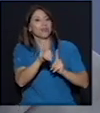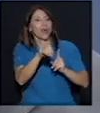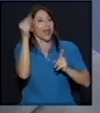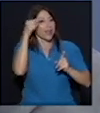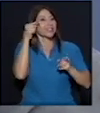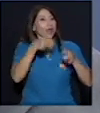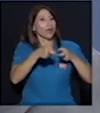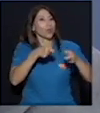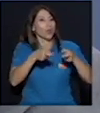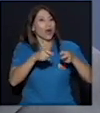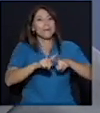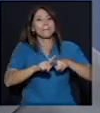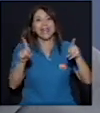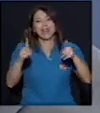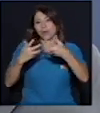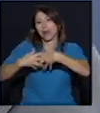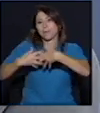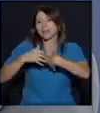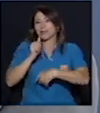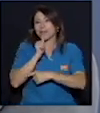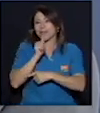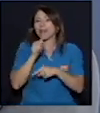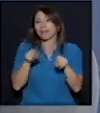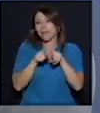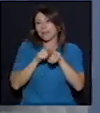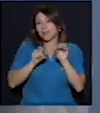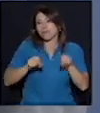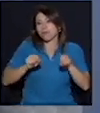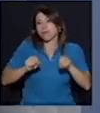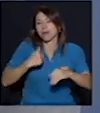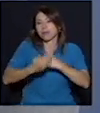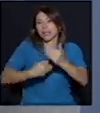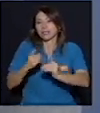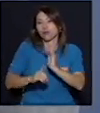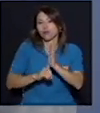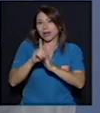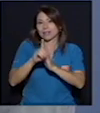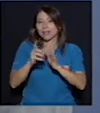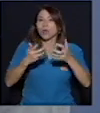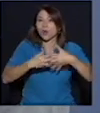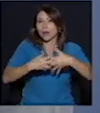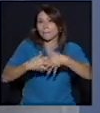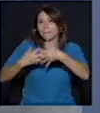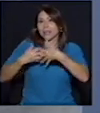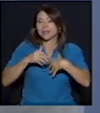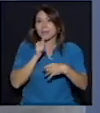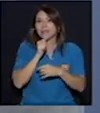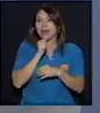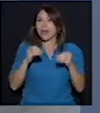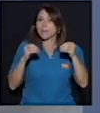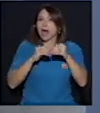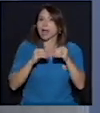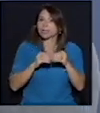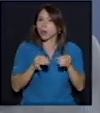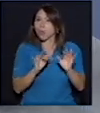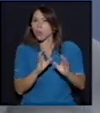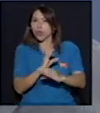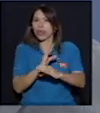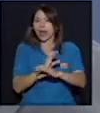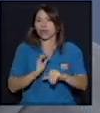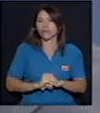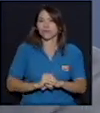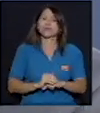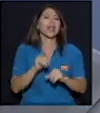privada tenía su capacidad de desarrollarse. Una empresa privada, por supuesto, de corte mucho más moderado. Hay